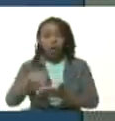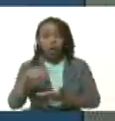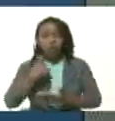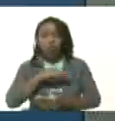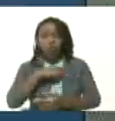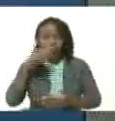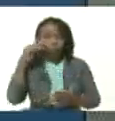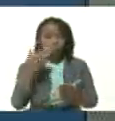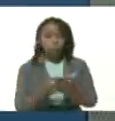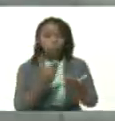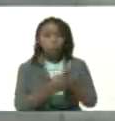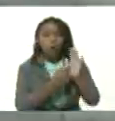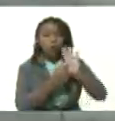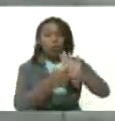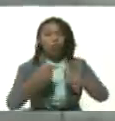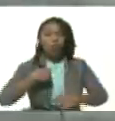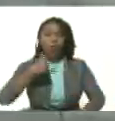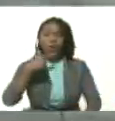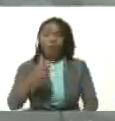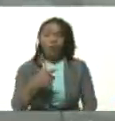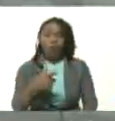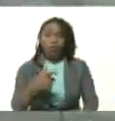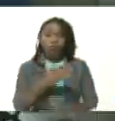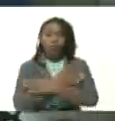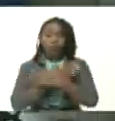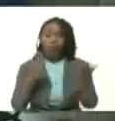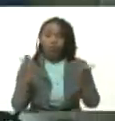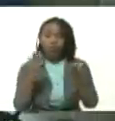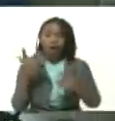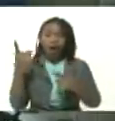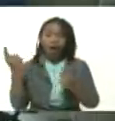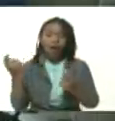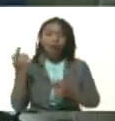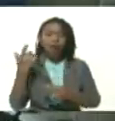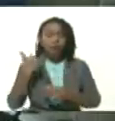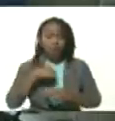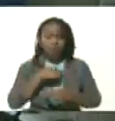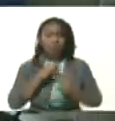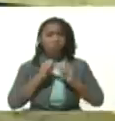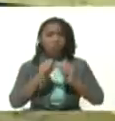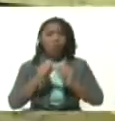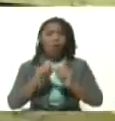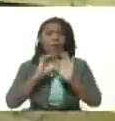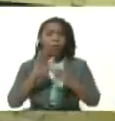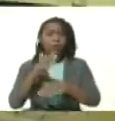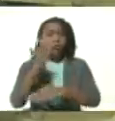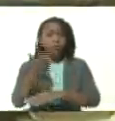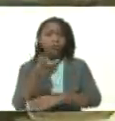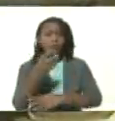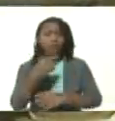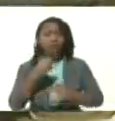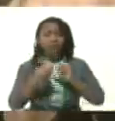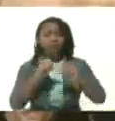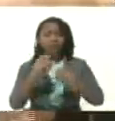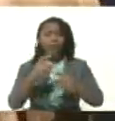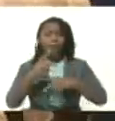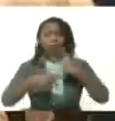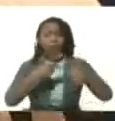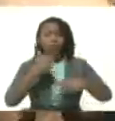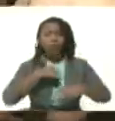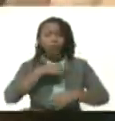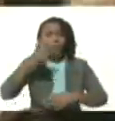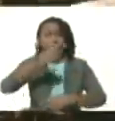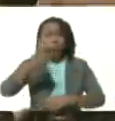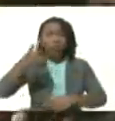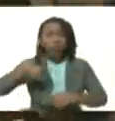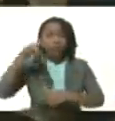mostrado, como le digo, le garantizo, siga contando con nosotros y nosotros le garantizaremos producción a nuestros ciudadanos aquí en